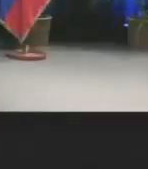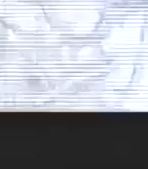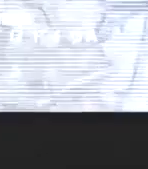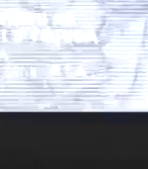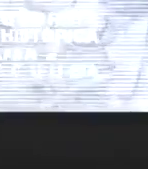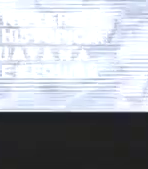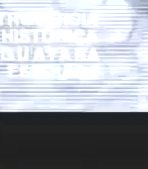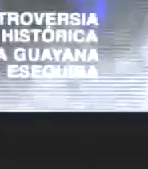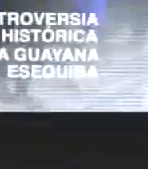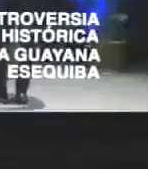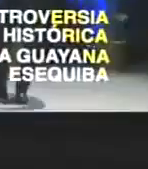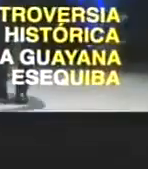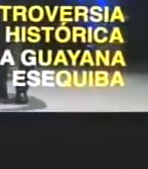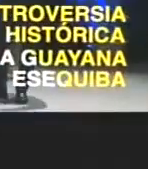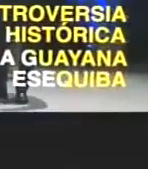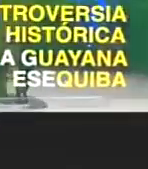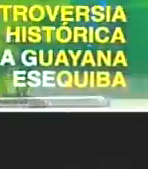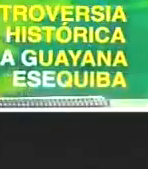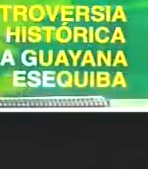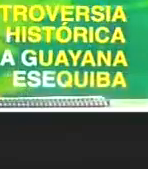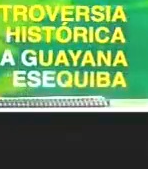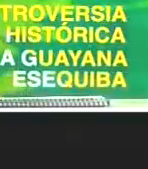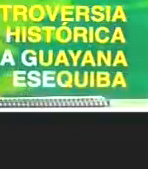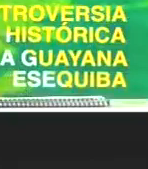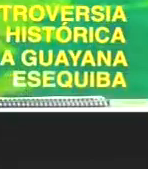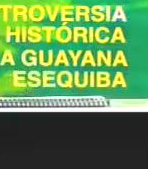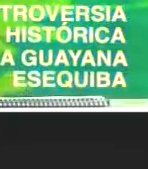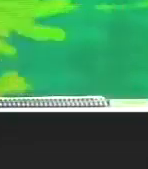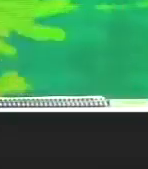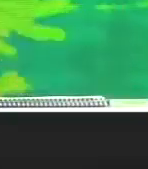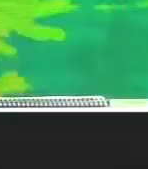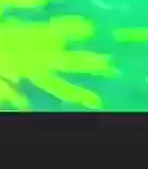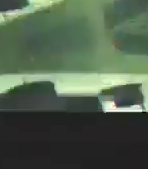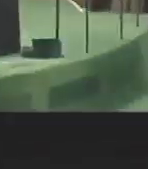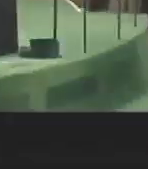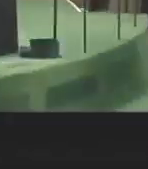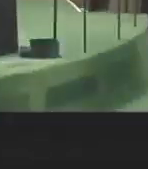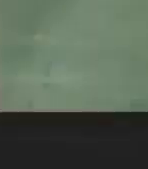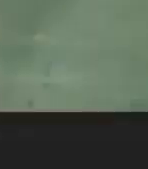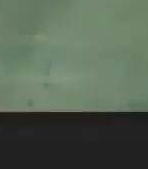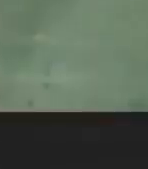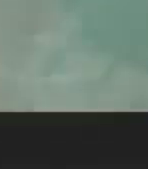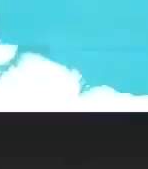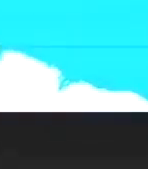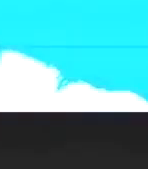territorio. Foro especial, la controversia histórica sobre la Guyana Esequiba.